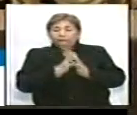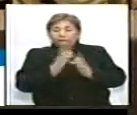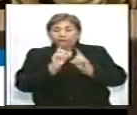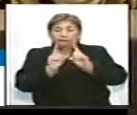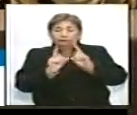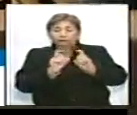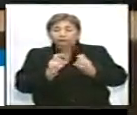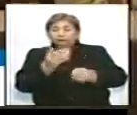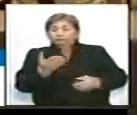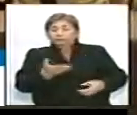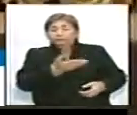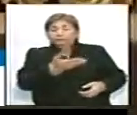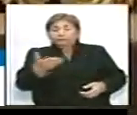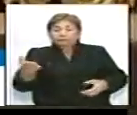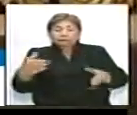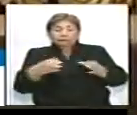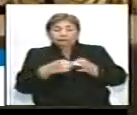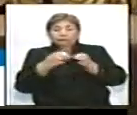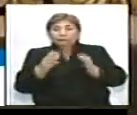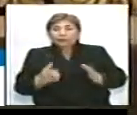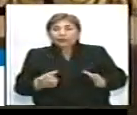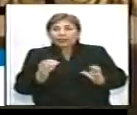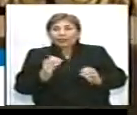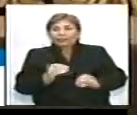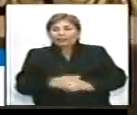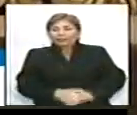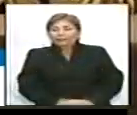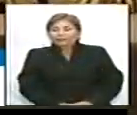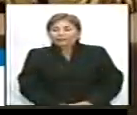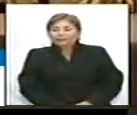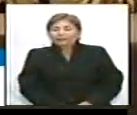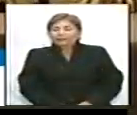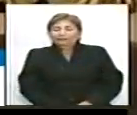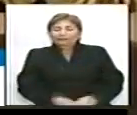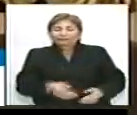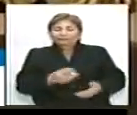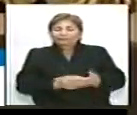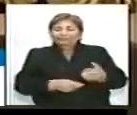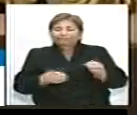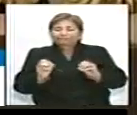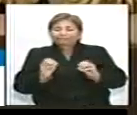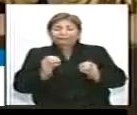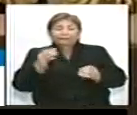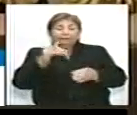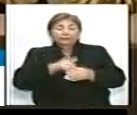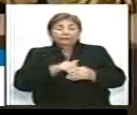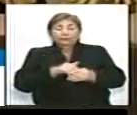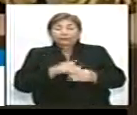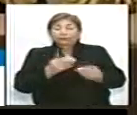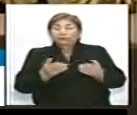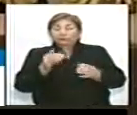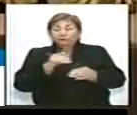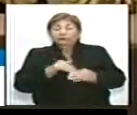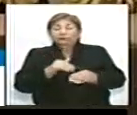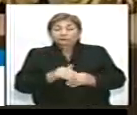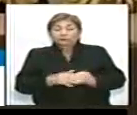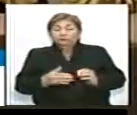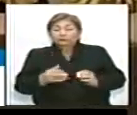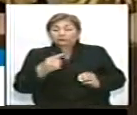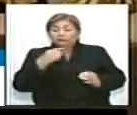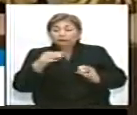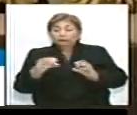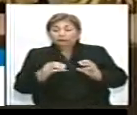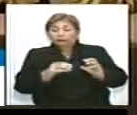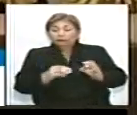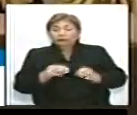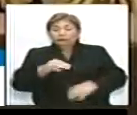si alguno de los señores congresistas tuviese inconveniente en que la votación en la presente elección se